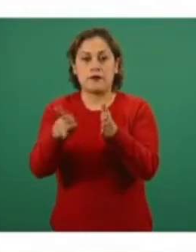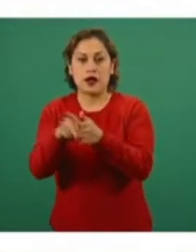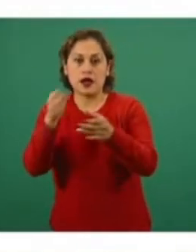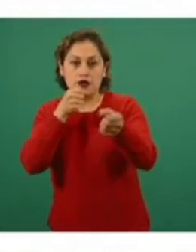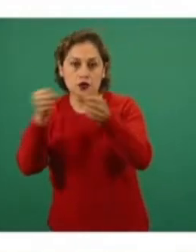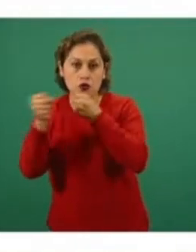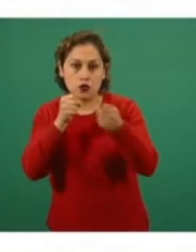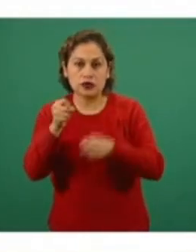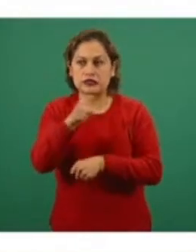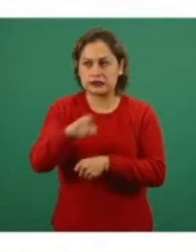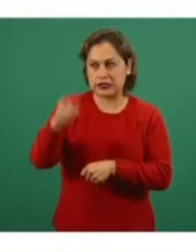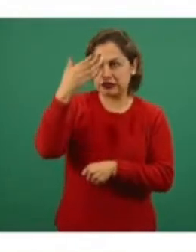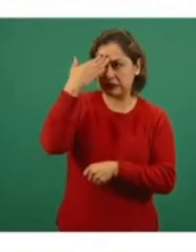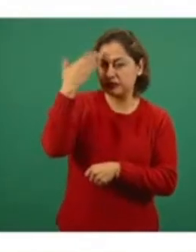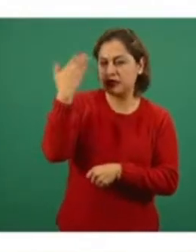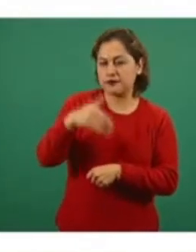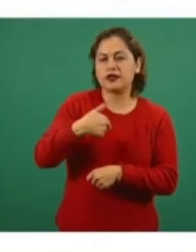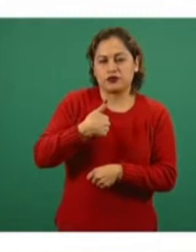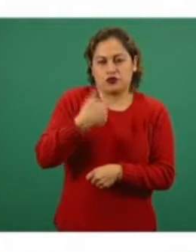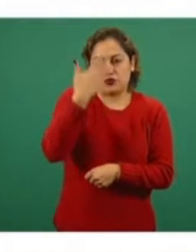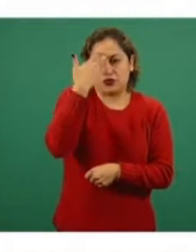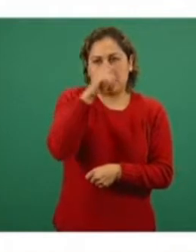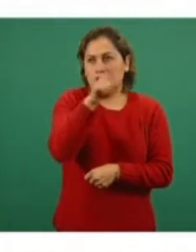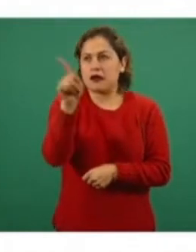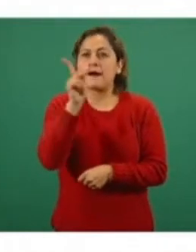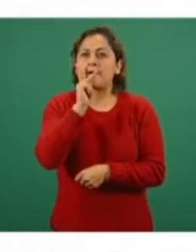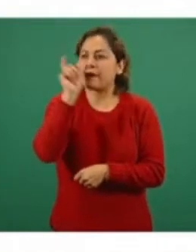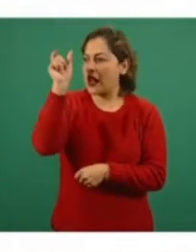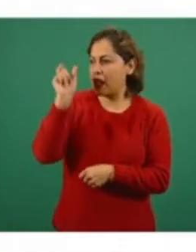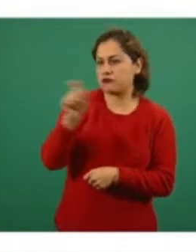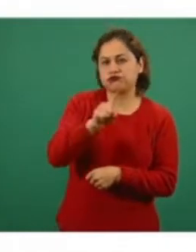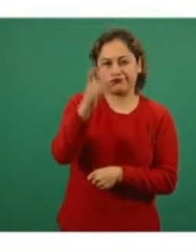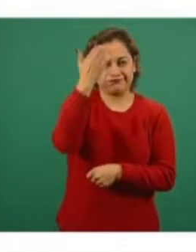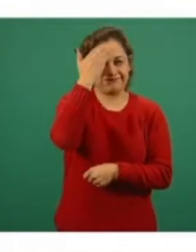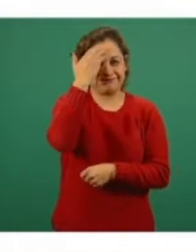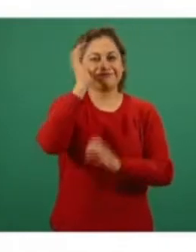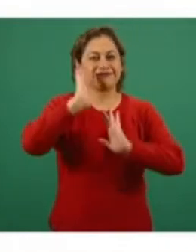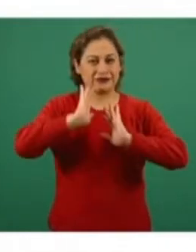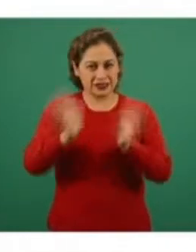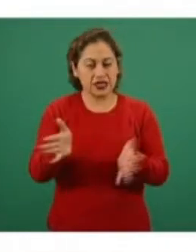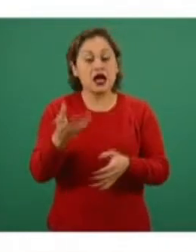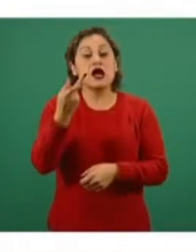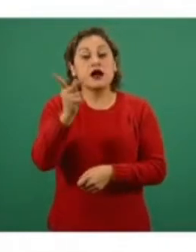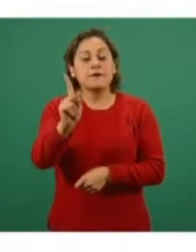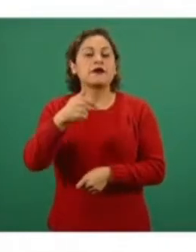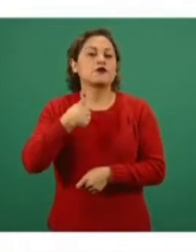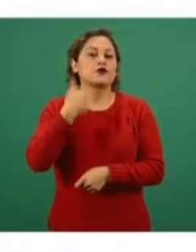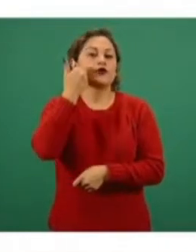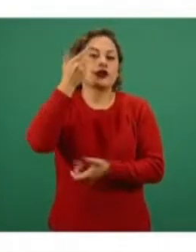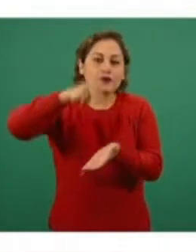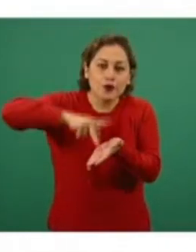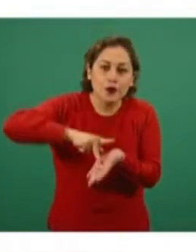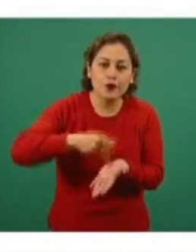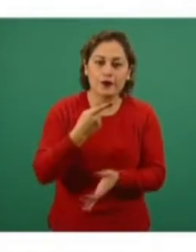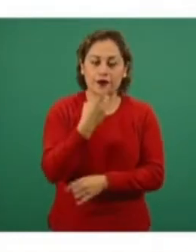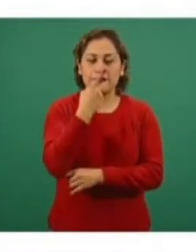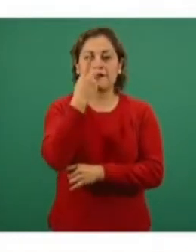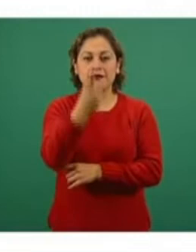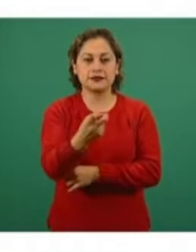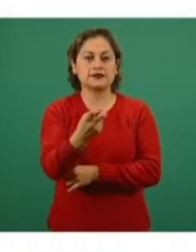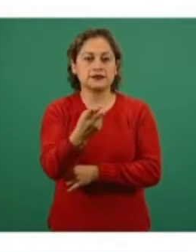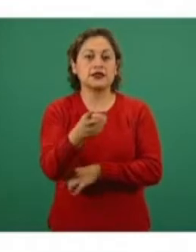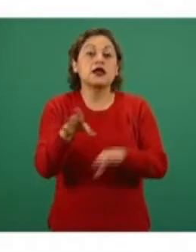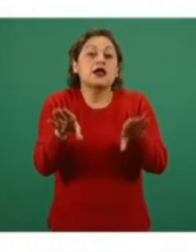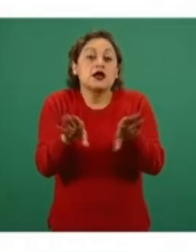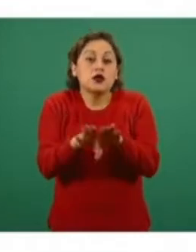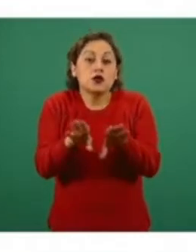están familiarizados, pero la idea es insistir en que la forma en que el sistema